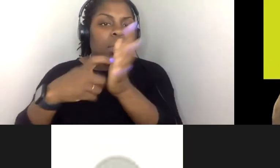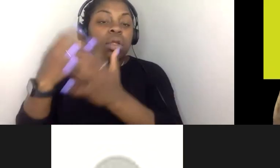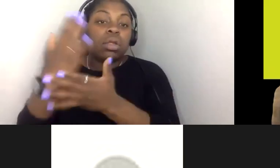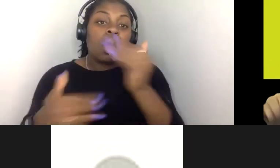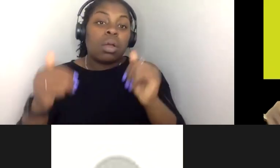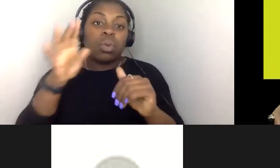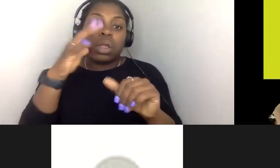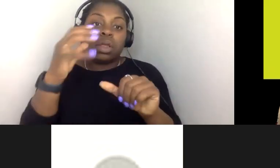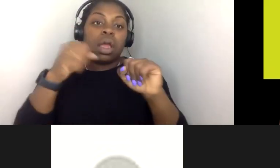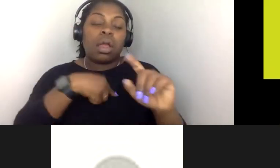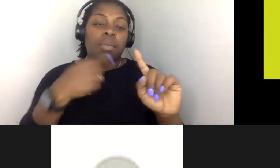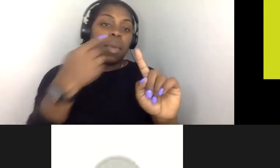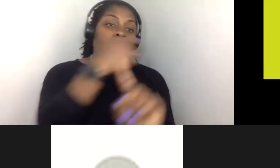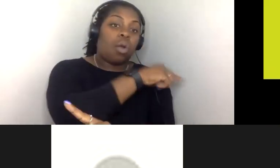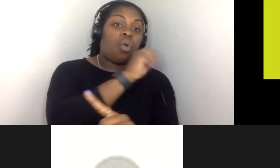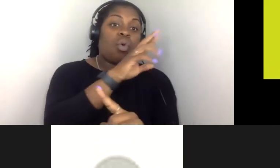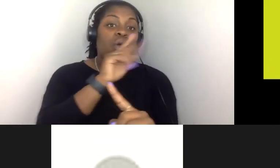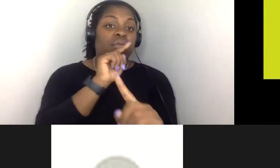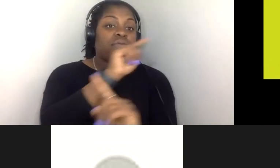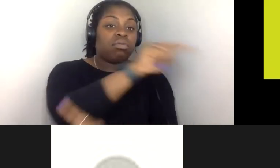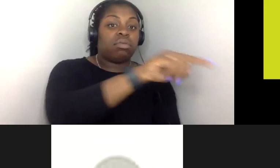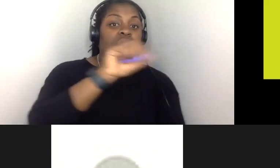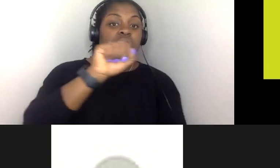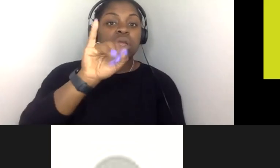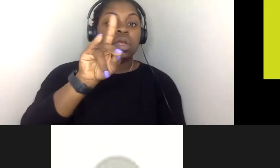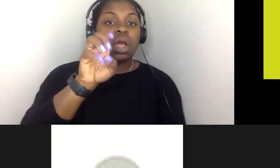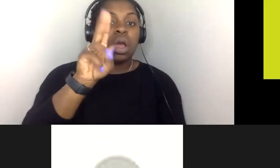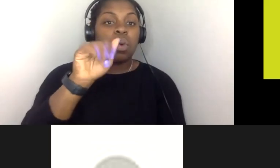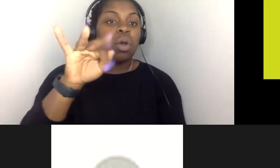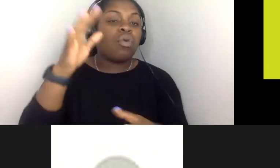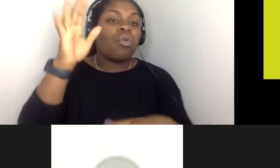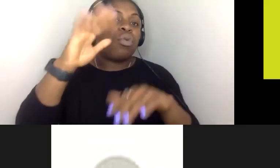Porque algunas reformas nos llevan hacia atrás